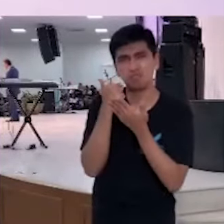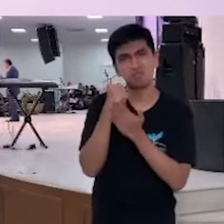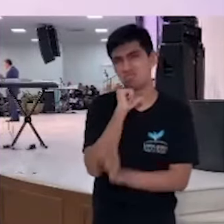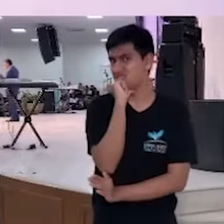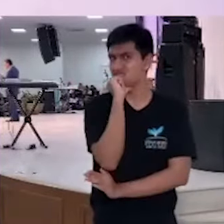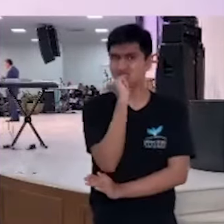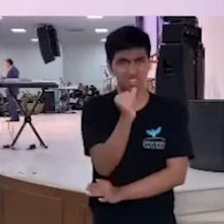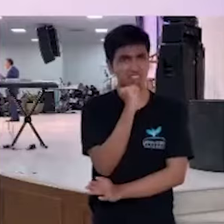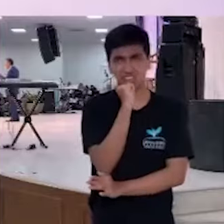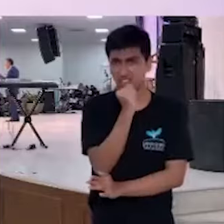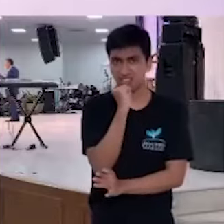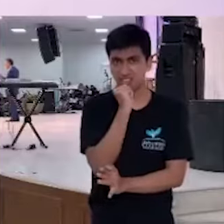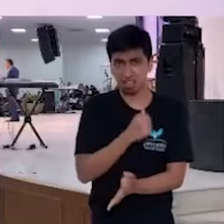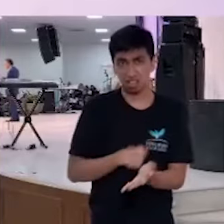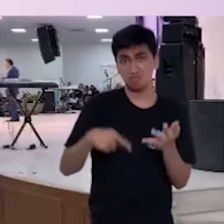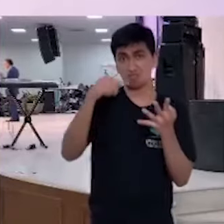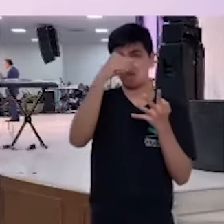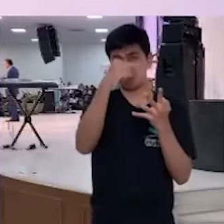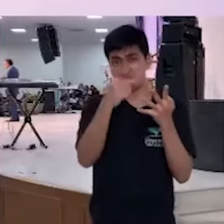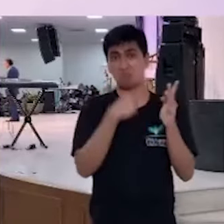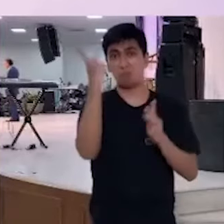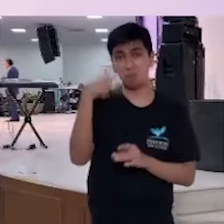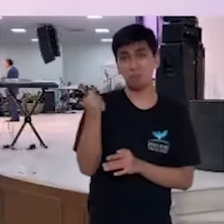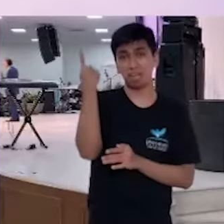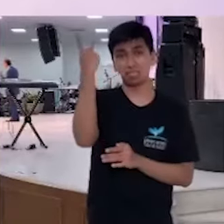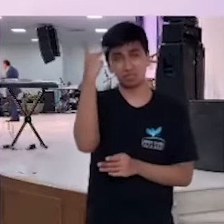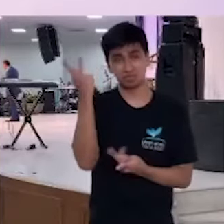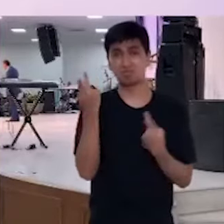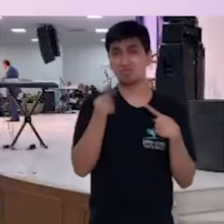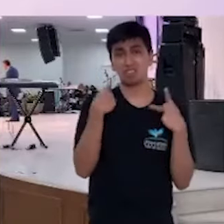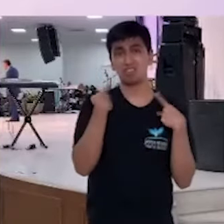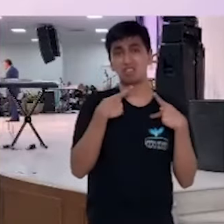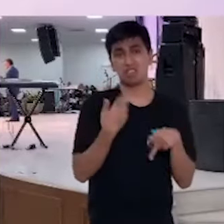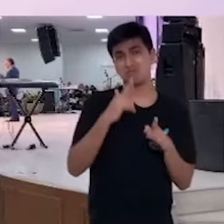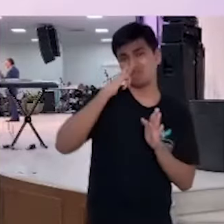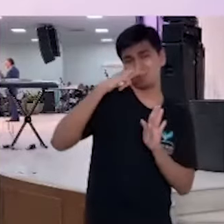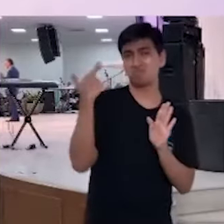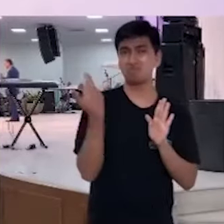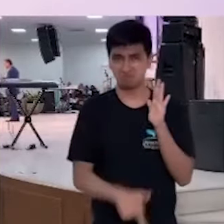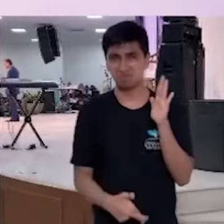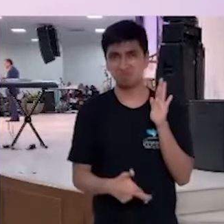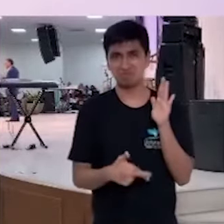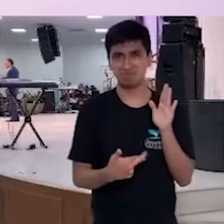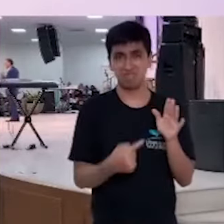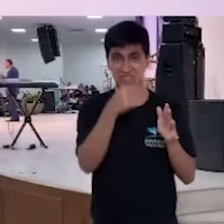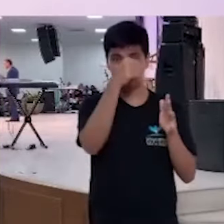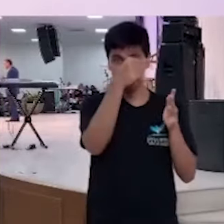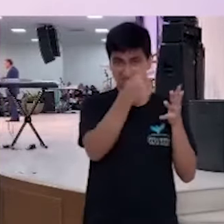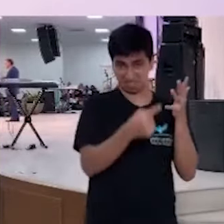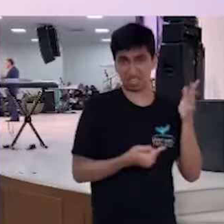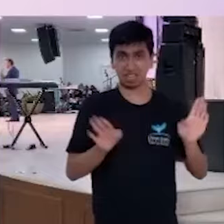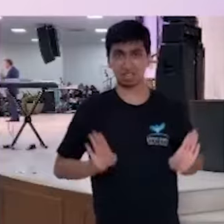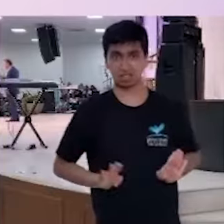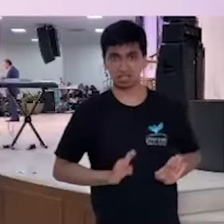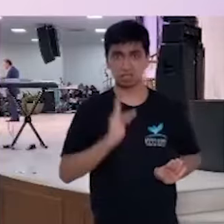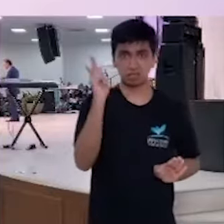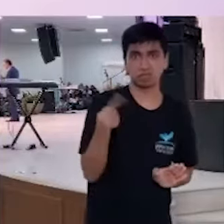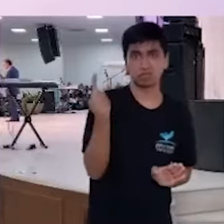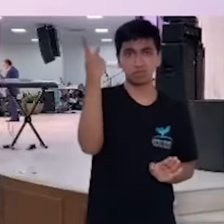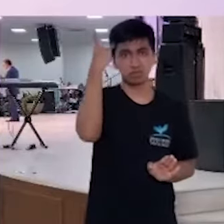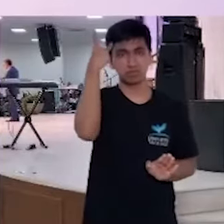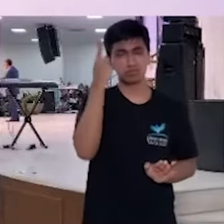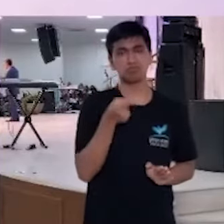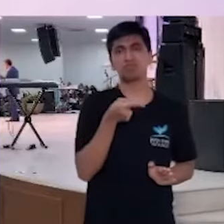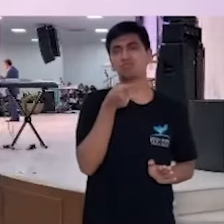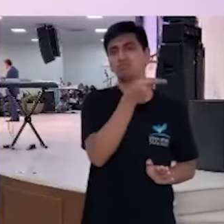un líder que no ataca las instrucciones del ministerio por su bien, es un pastor Es un líder, es un servidor,